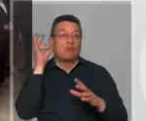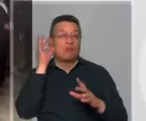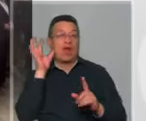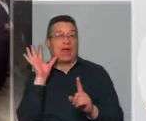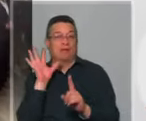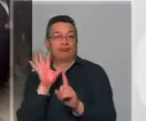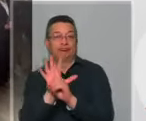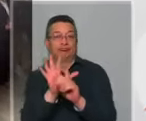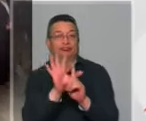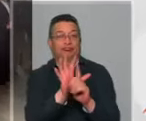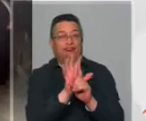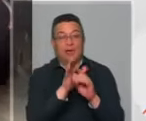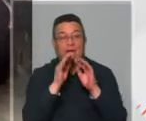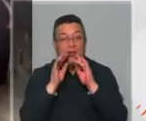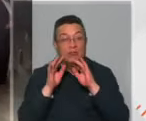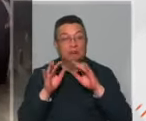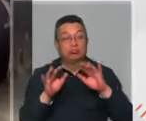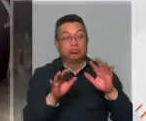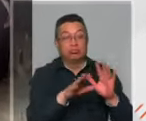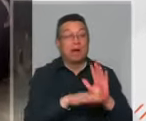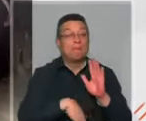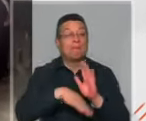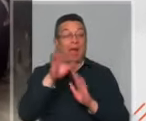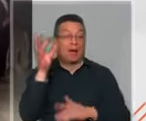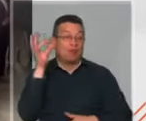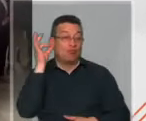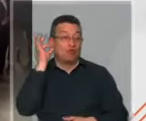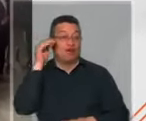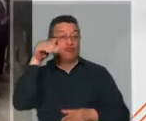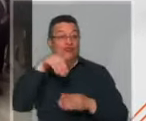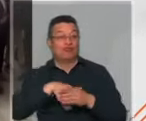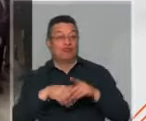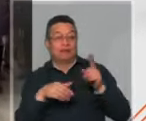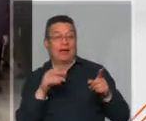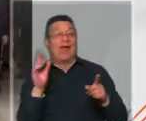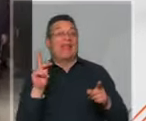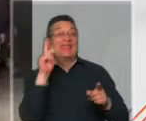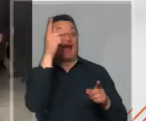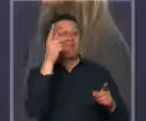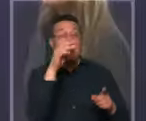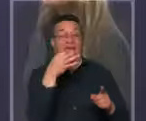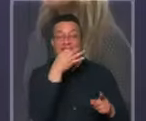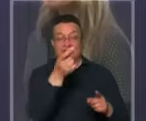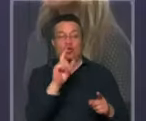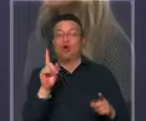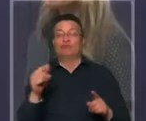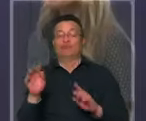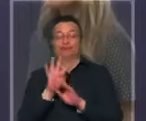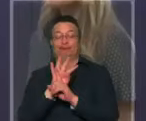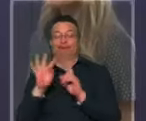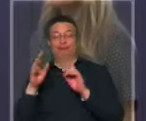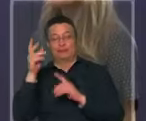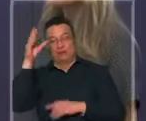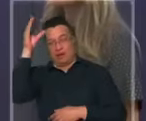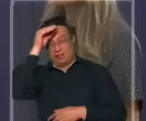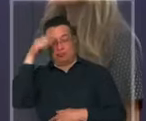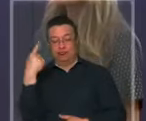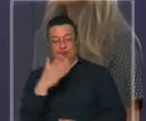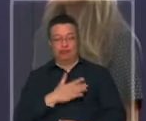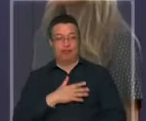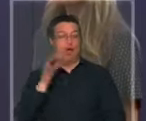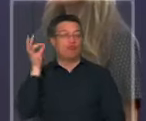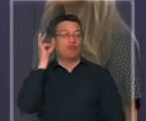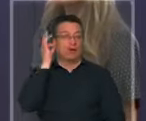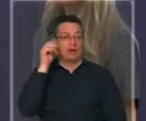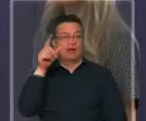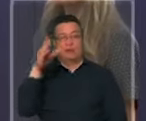a propósito de lo que se ha dicho, ¿no?, que mayoritariamente el voto femenino sería para Kamala Harris, con muchas mujeres con sus letreros en mano diciendo "somos las mujeres de